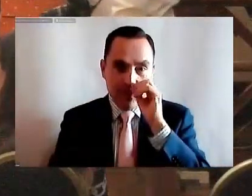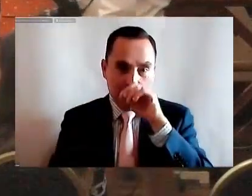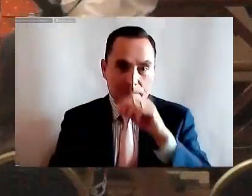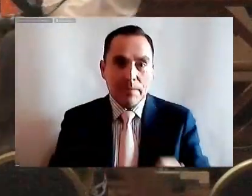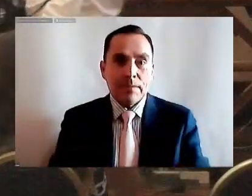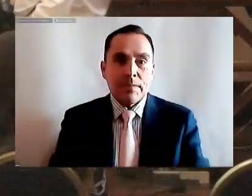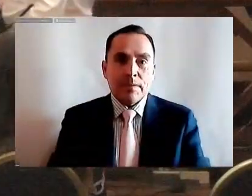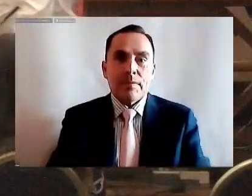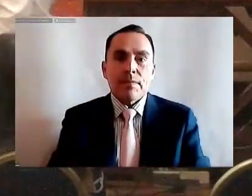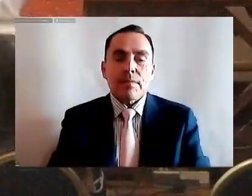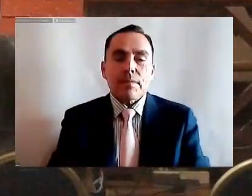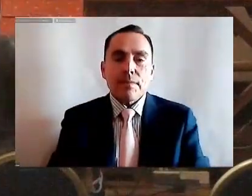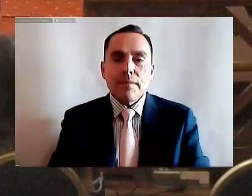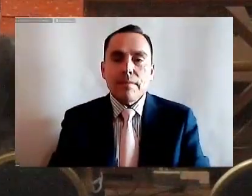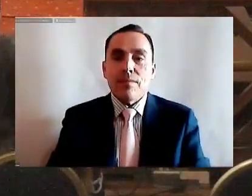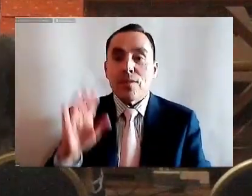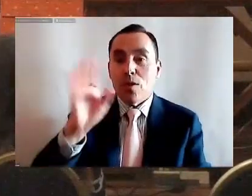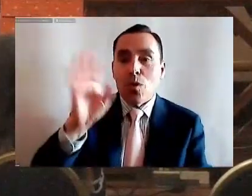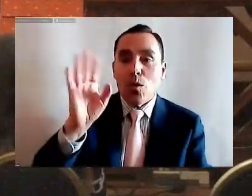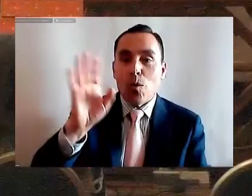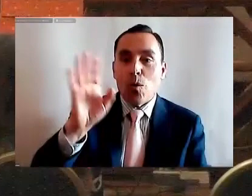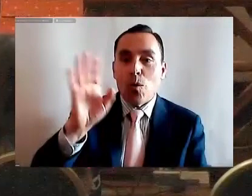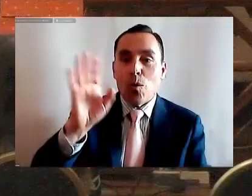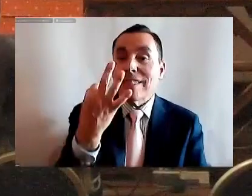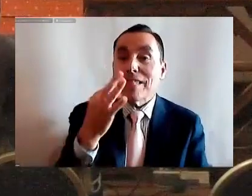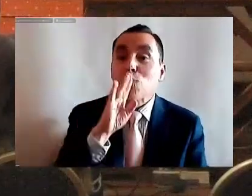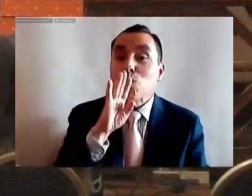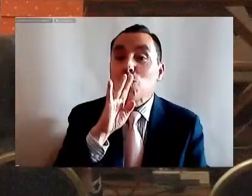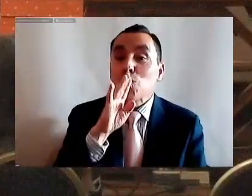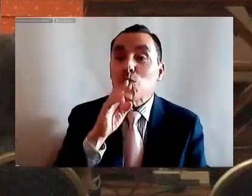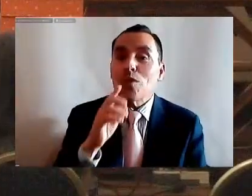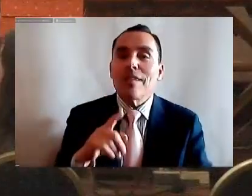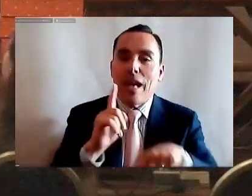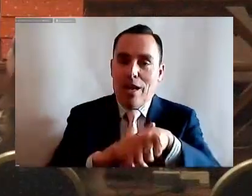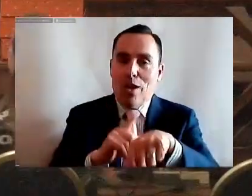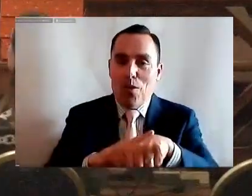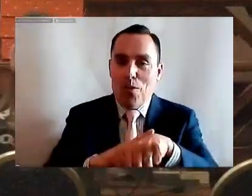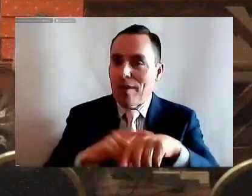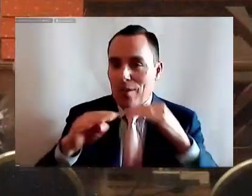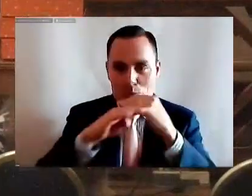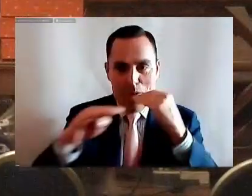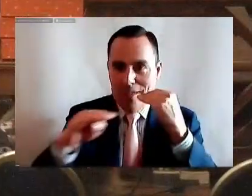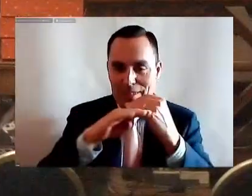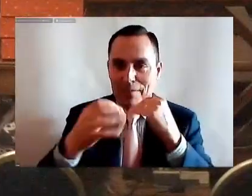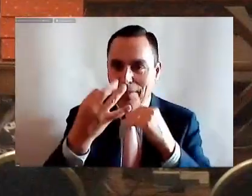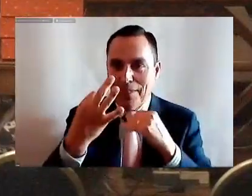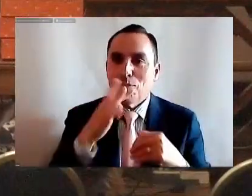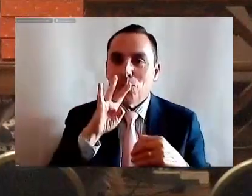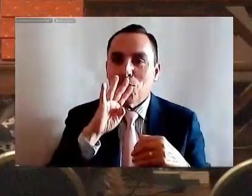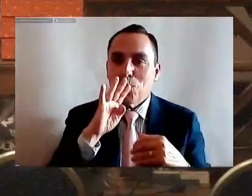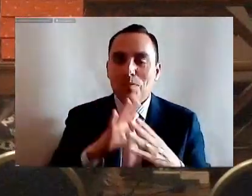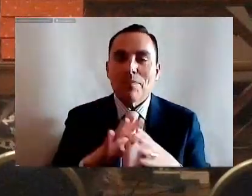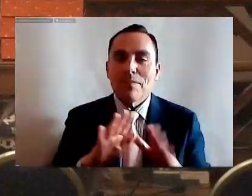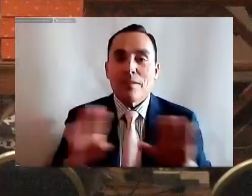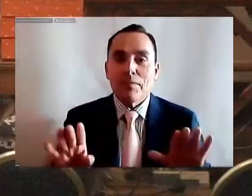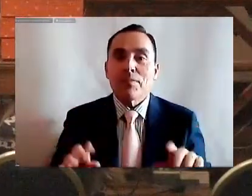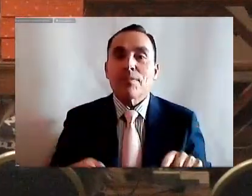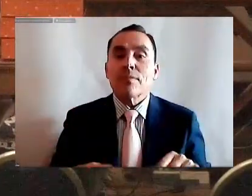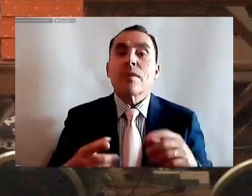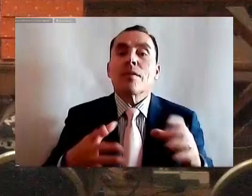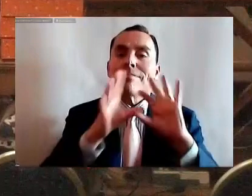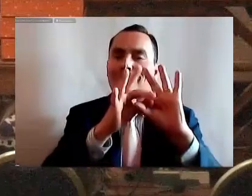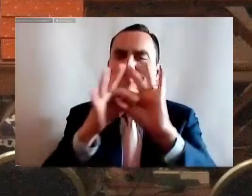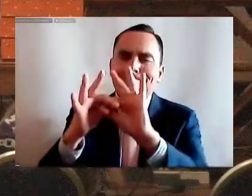Hola, me voy a tomar 3 minutos, así que vamos a terminar a la hora igual. Y les agradezco a todos el haber participado, de verdad que ha sido